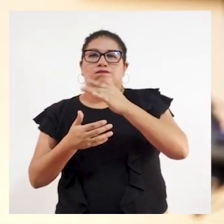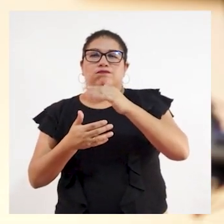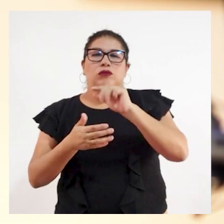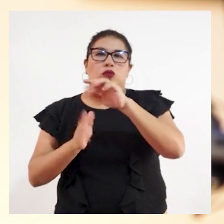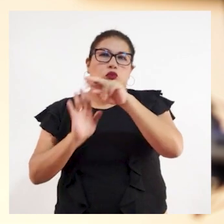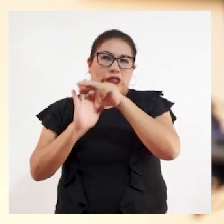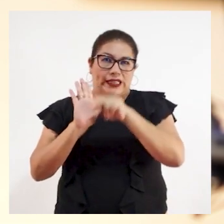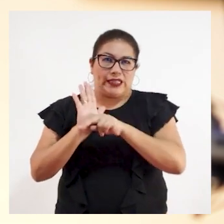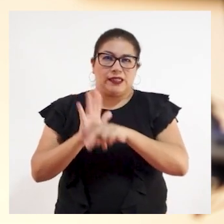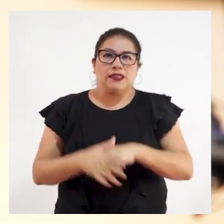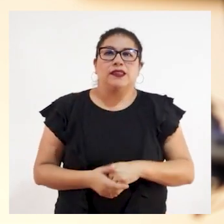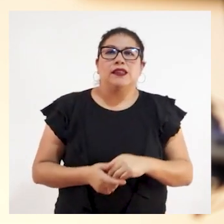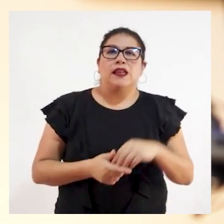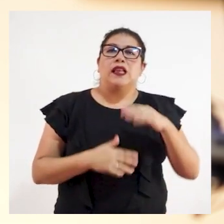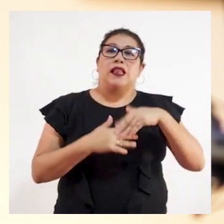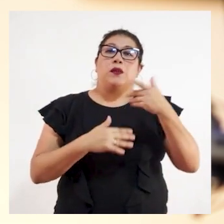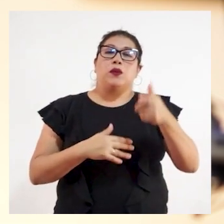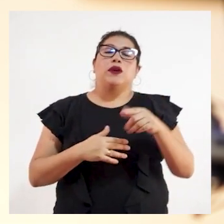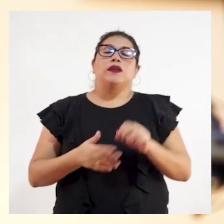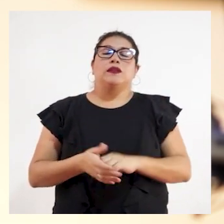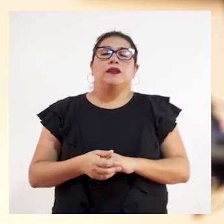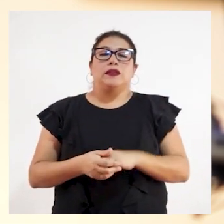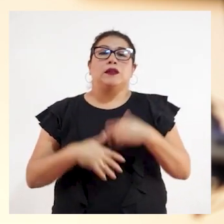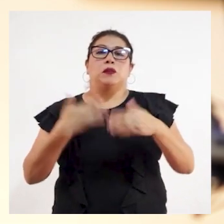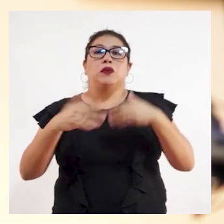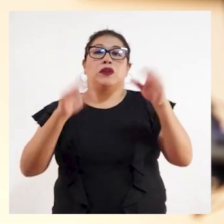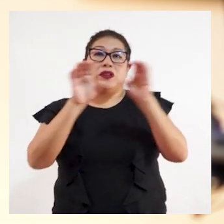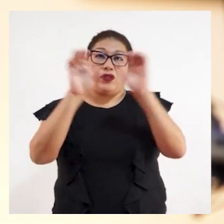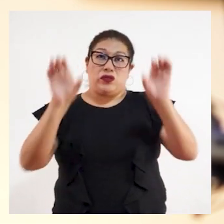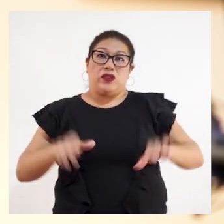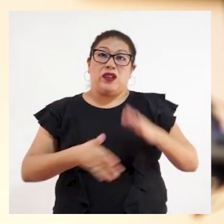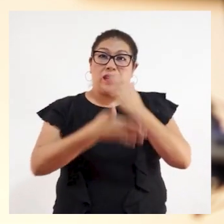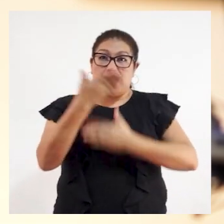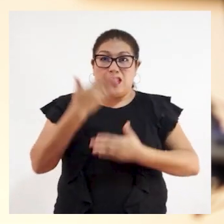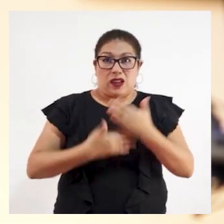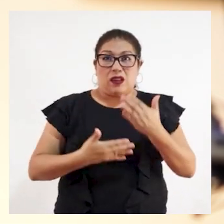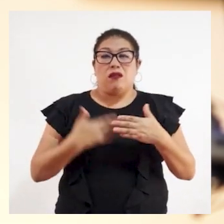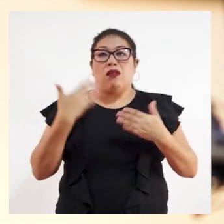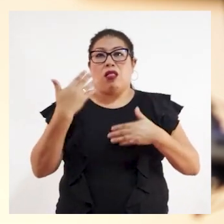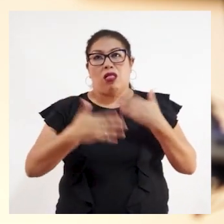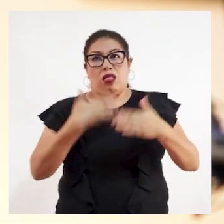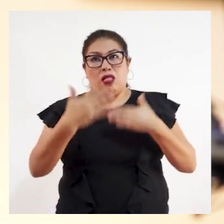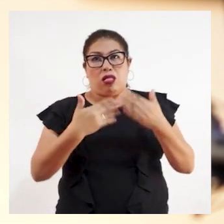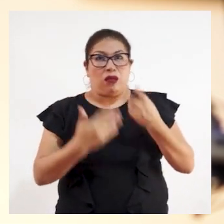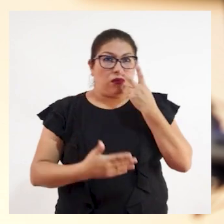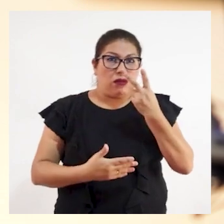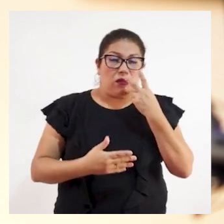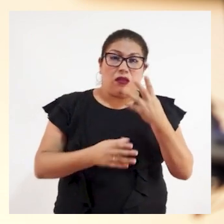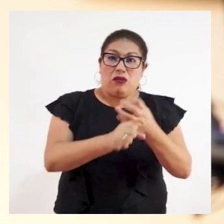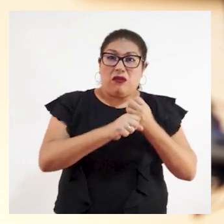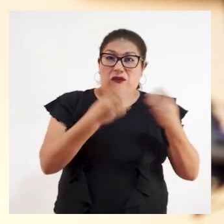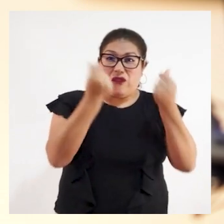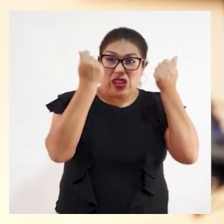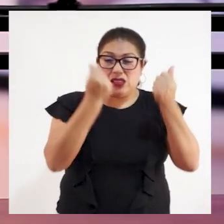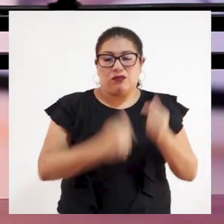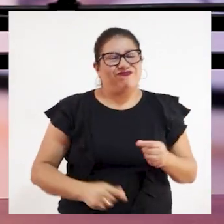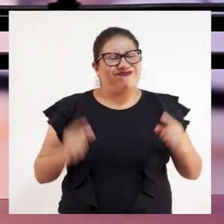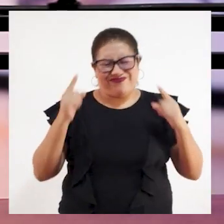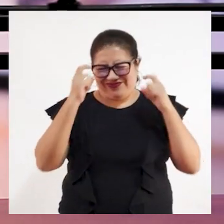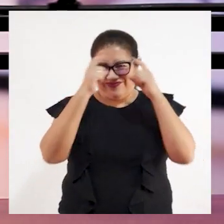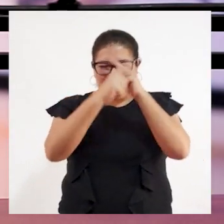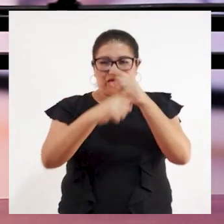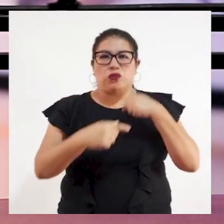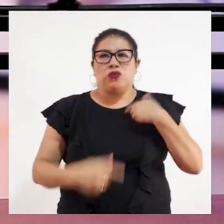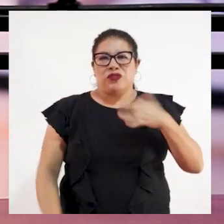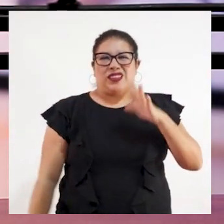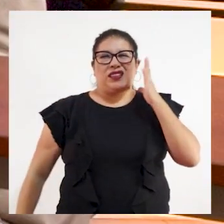En la práctica, a veces el certificado de discapacidad no se hace tan fácil obtenerlo. Le digo por la experiencia propia. Sí,